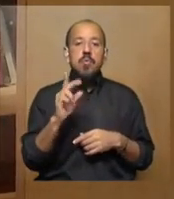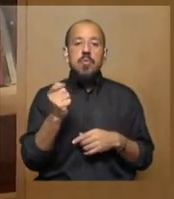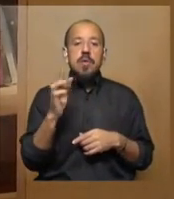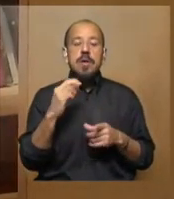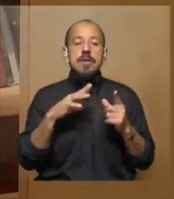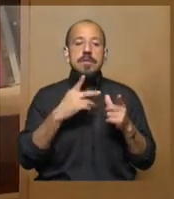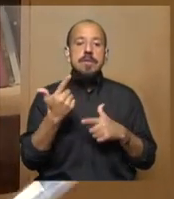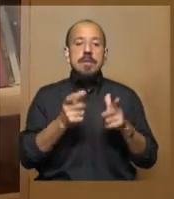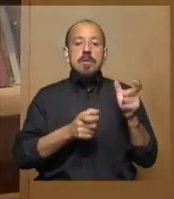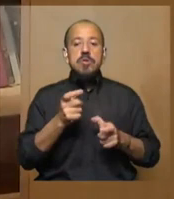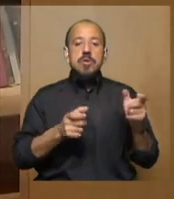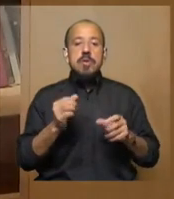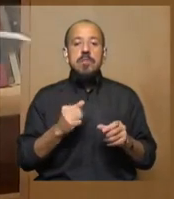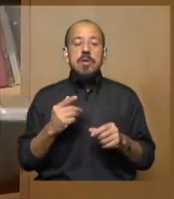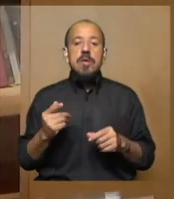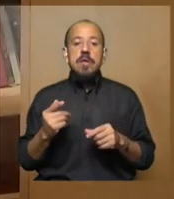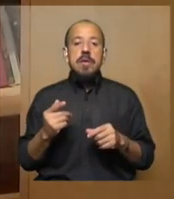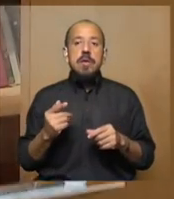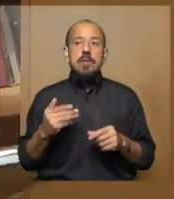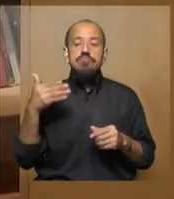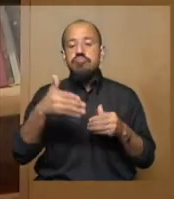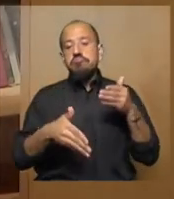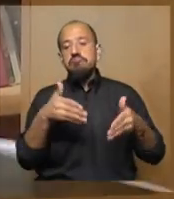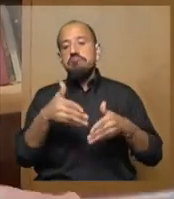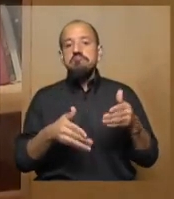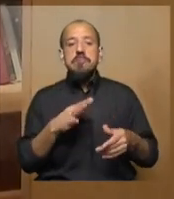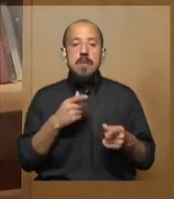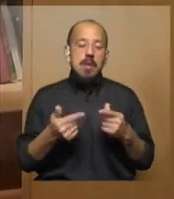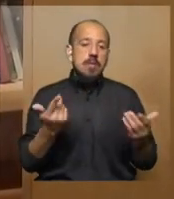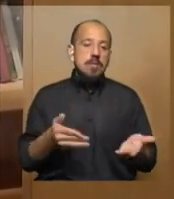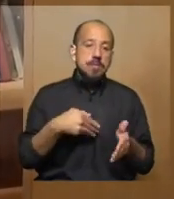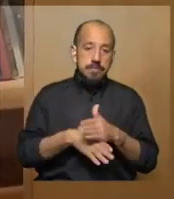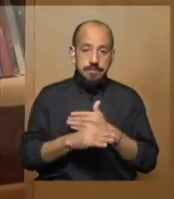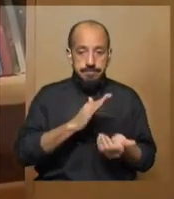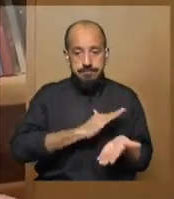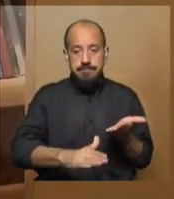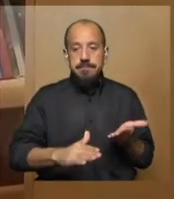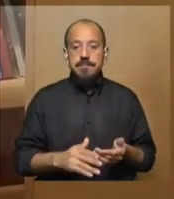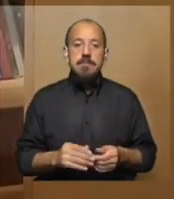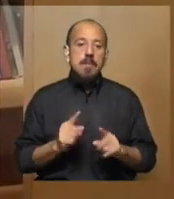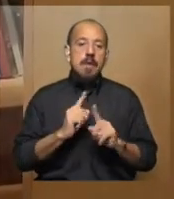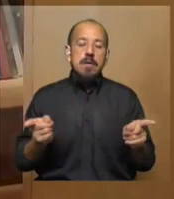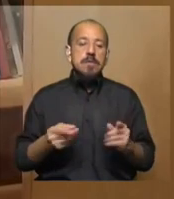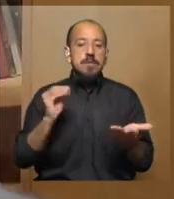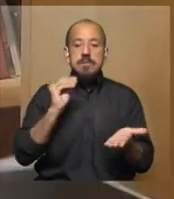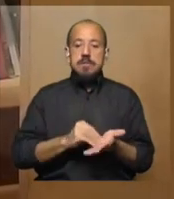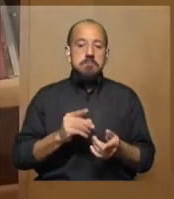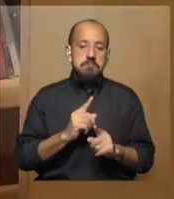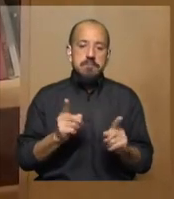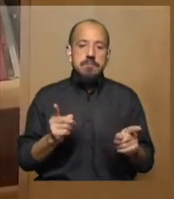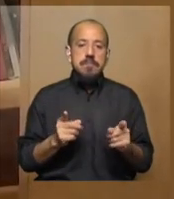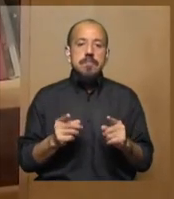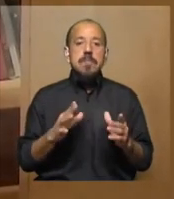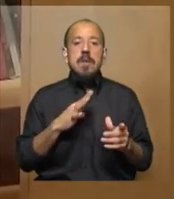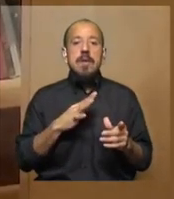la gente puede concurrir y en cada una de las fechas Obviamente con entrada gratuita y libre sin necesidad de anotarse previamente en cada una